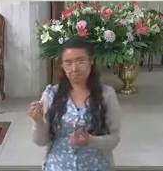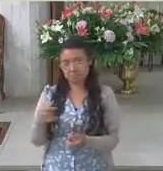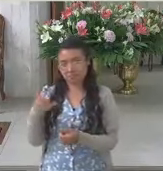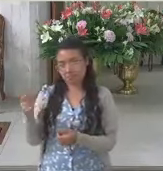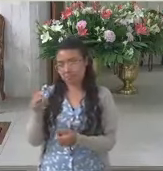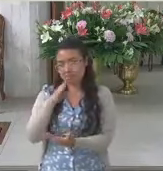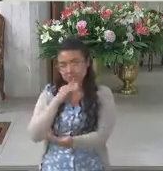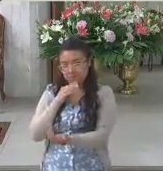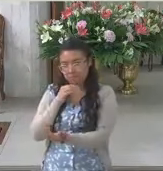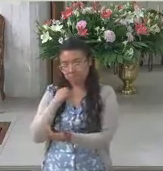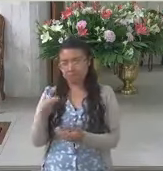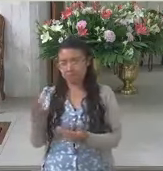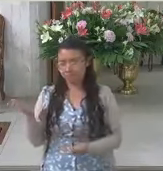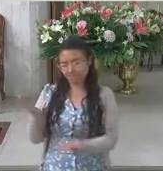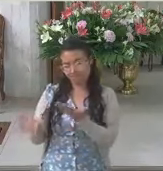de decir esto